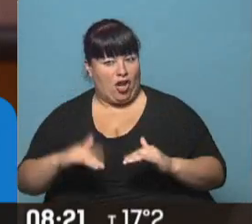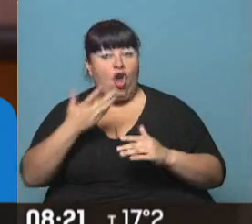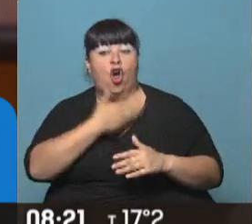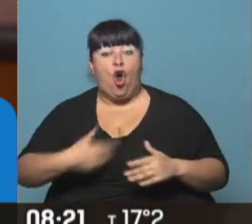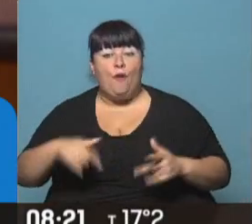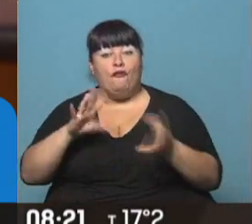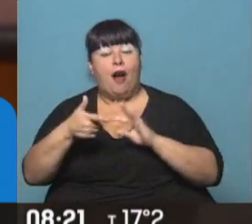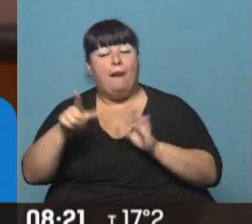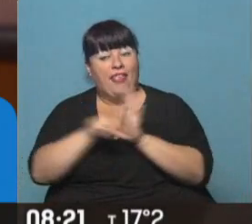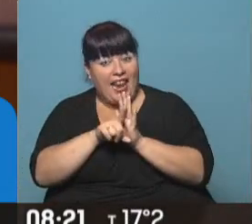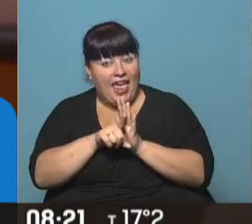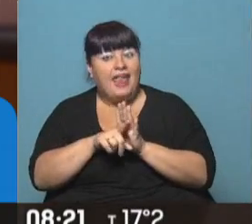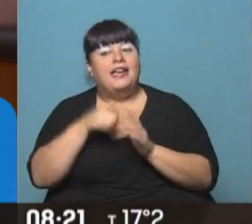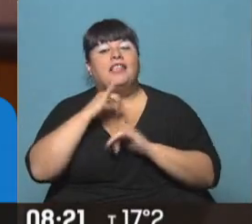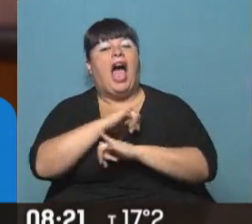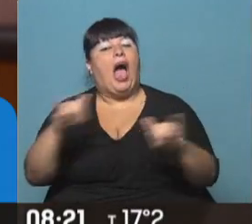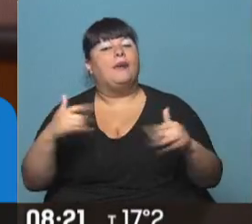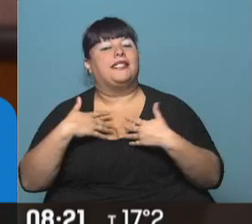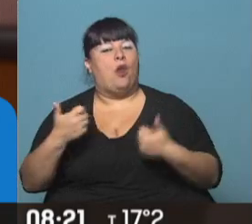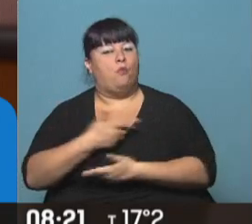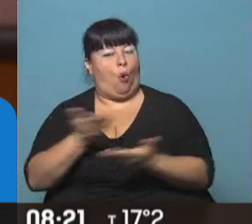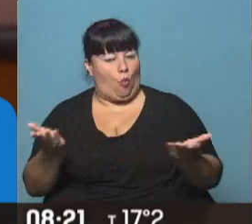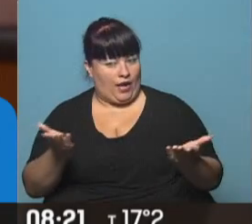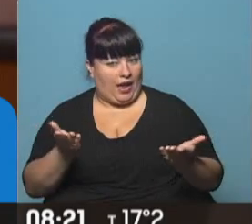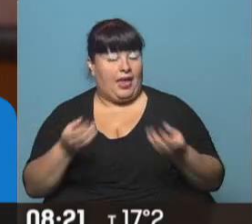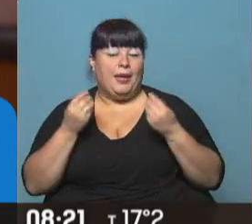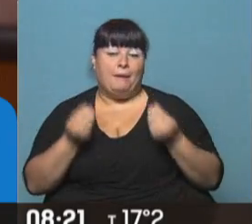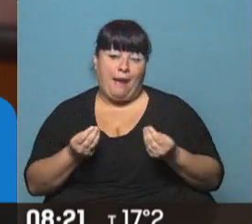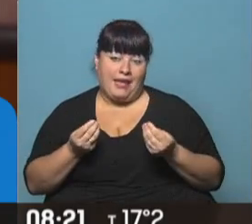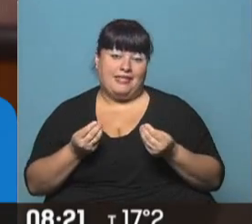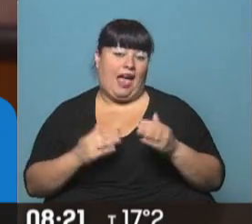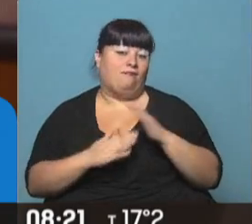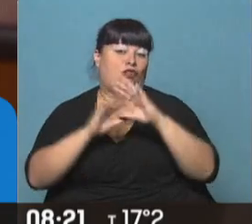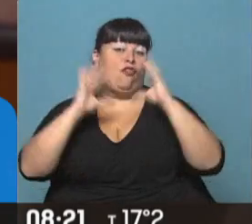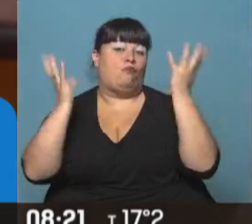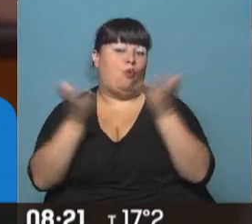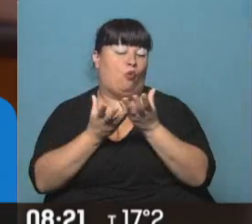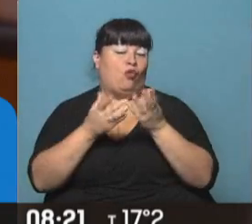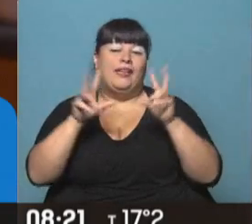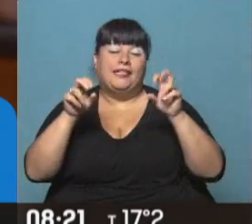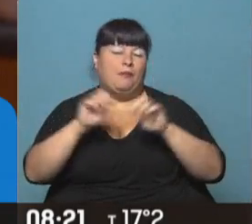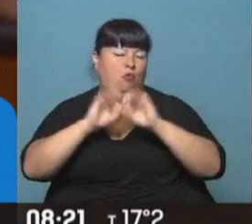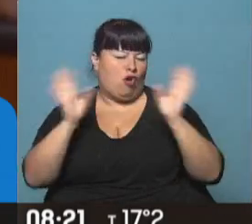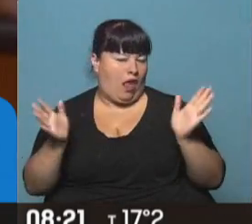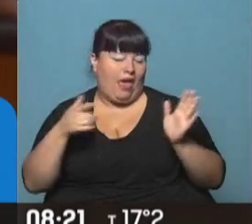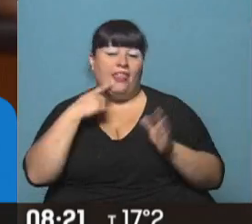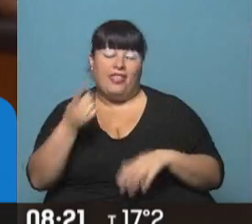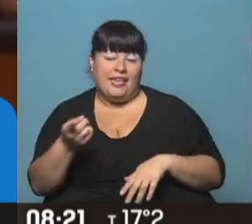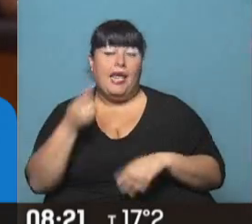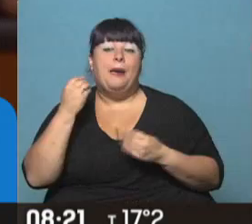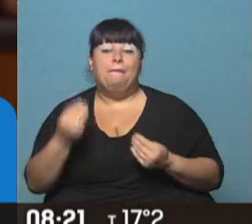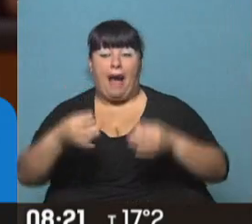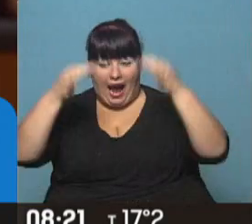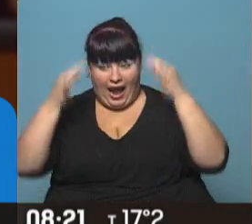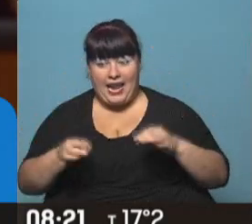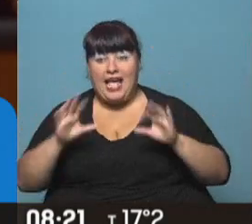este tipo de medidas, está mandando un mensaje de salud pública. Lo que pasa es que los estándares internacionales en la materia son clarísimos y dicen que para que sea una